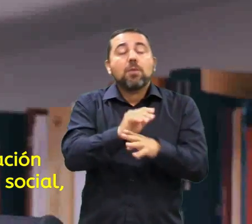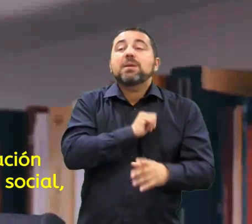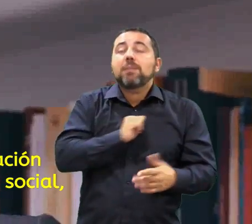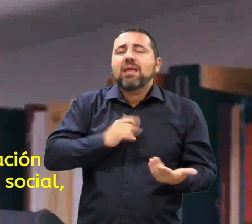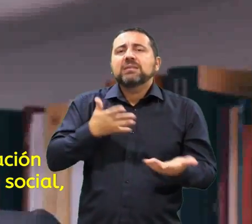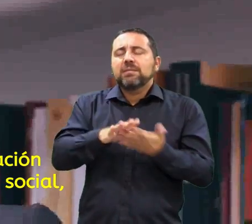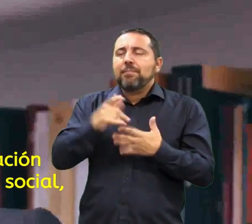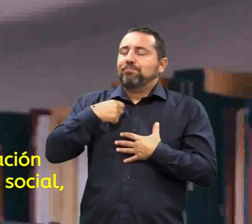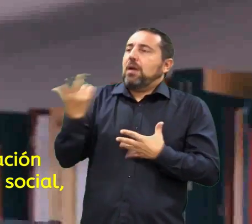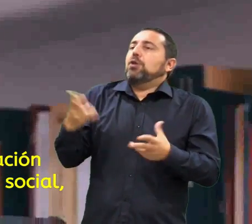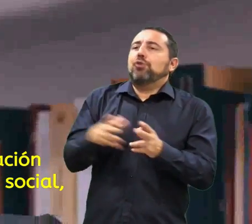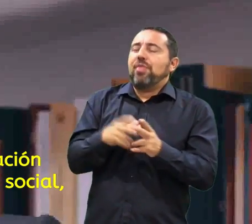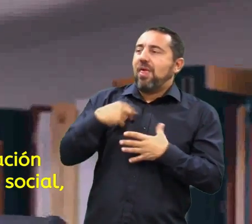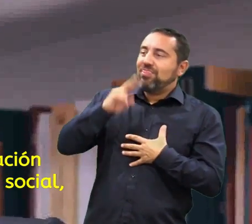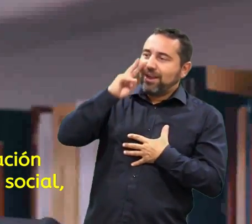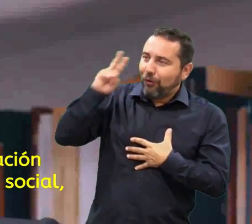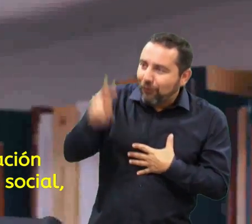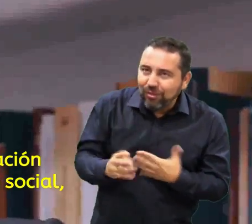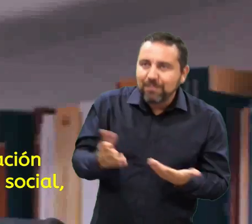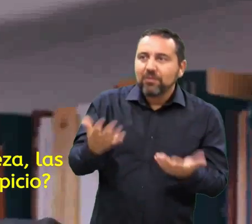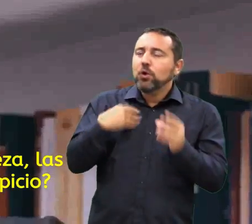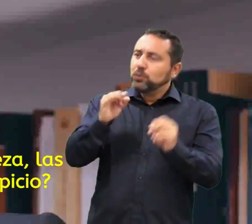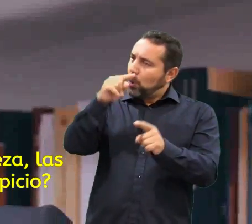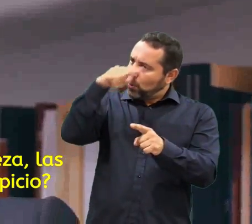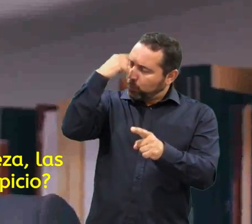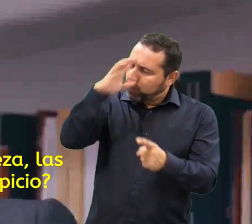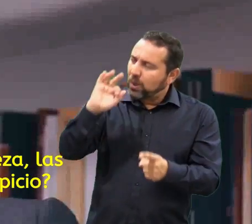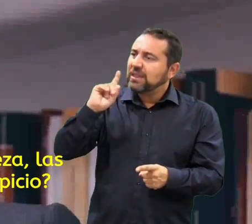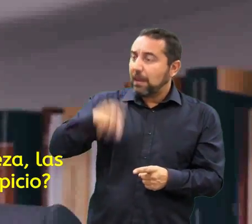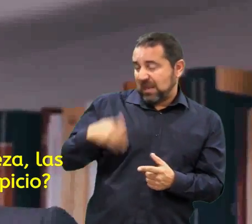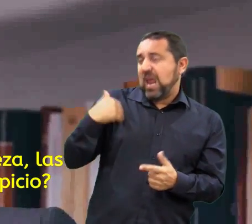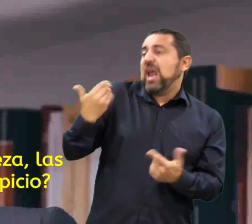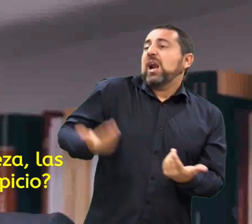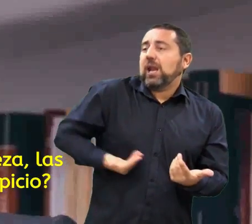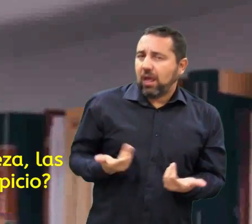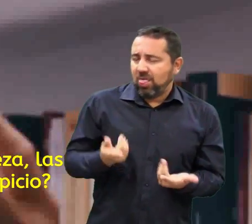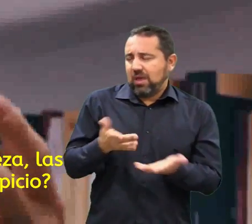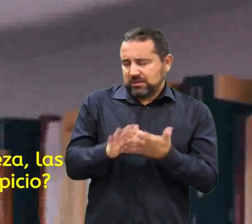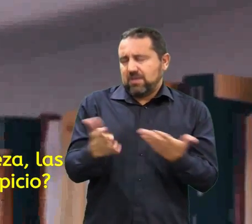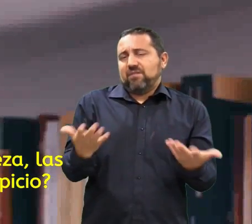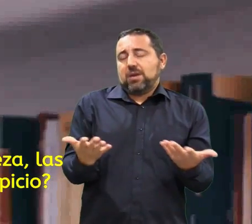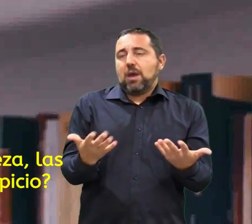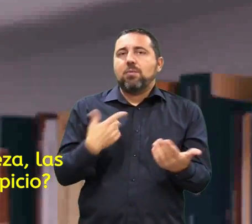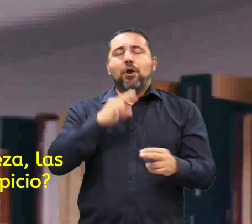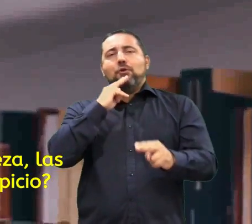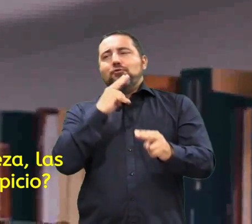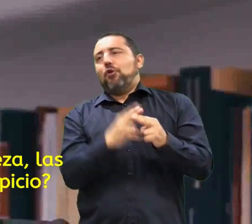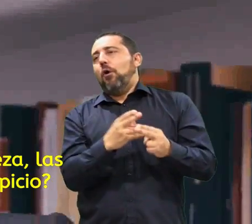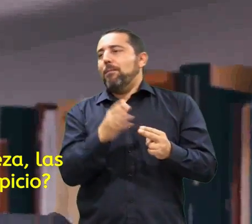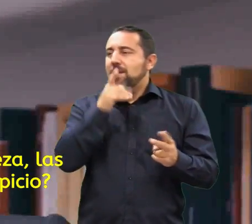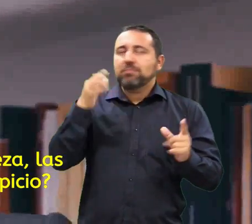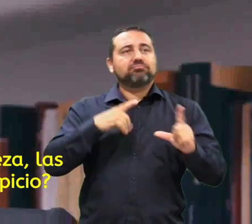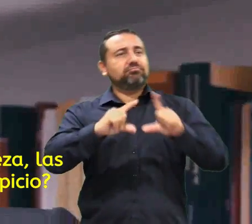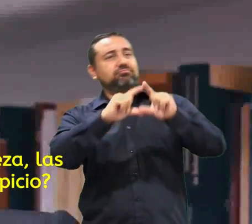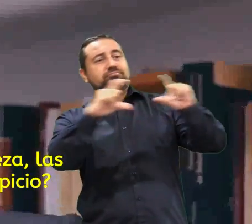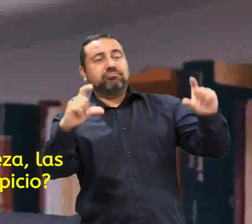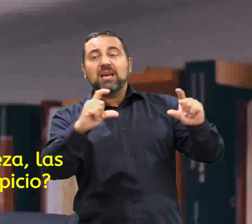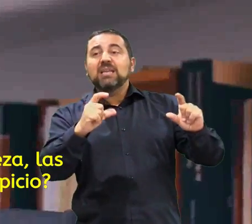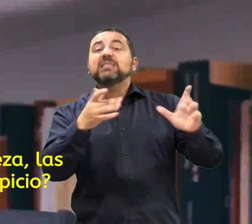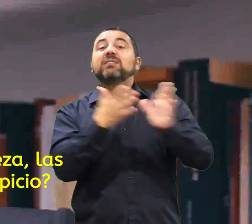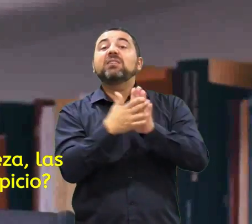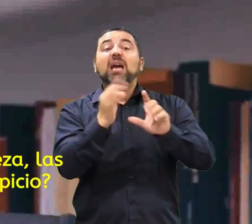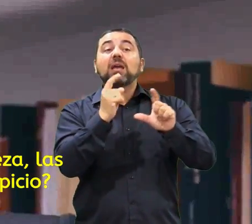financiación privada? Además de un gran reconocimiento social que tienen esos países, la cultura y la riqueza, las dos cosas, y ver